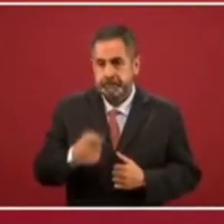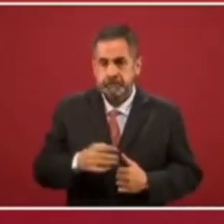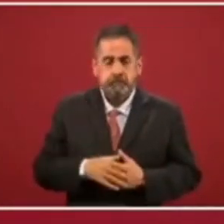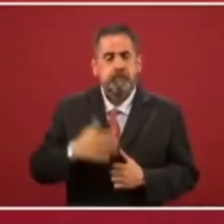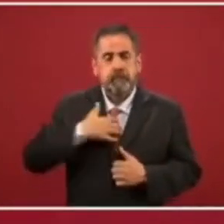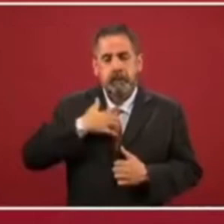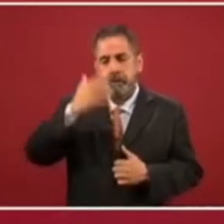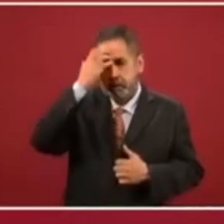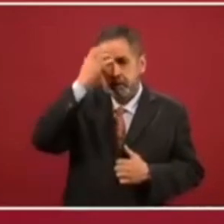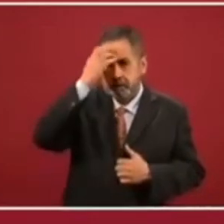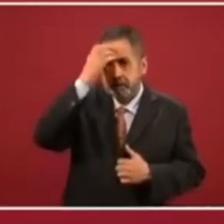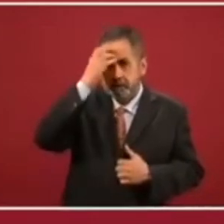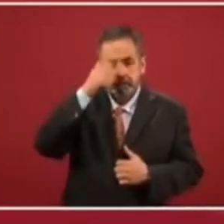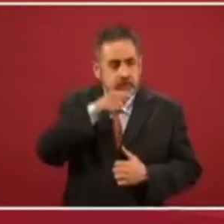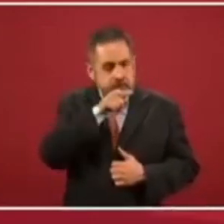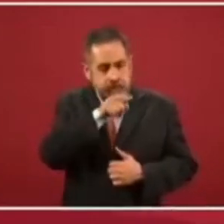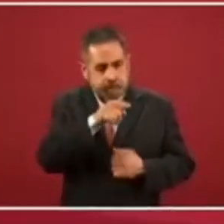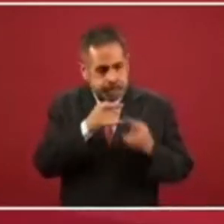conozco esto.